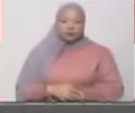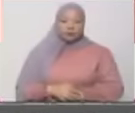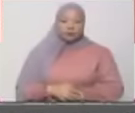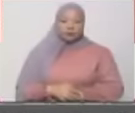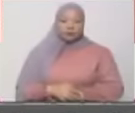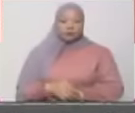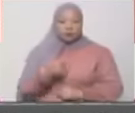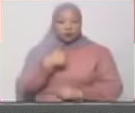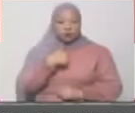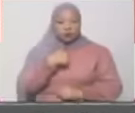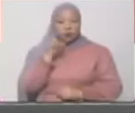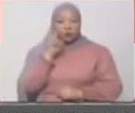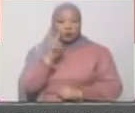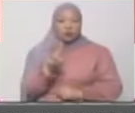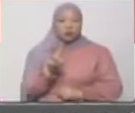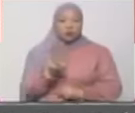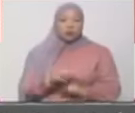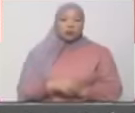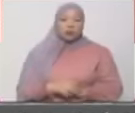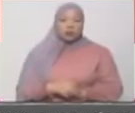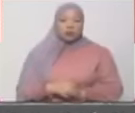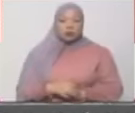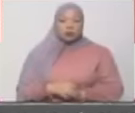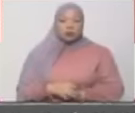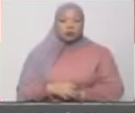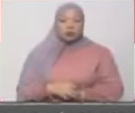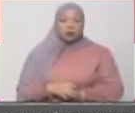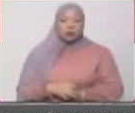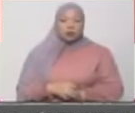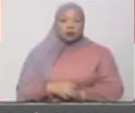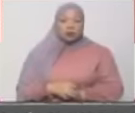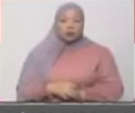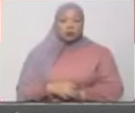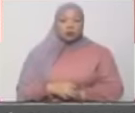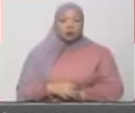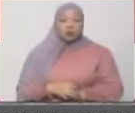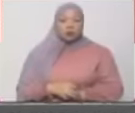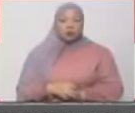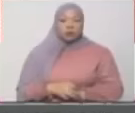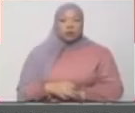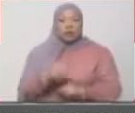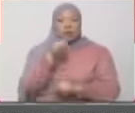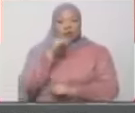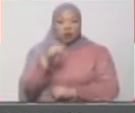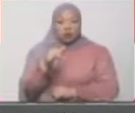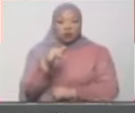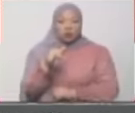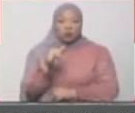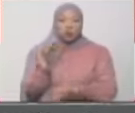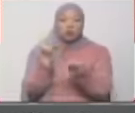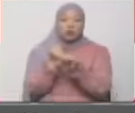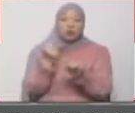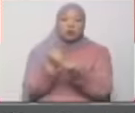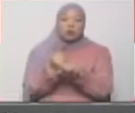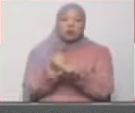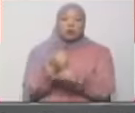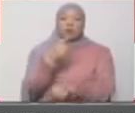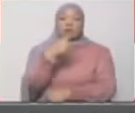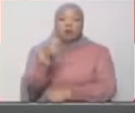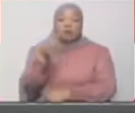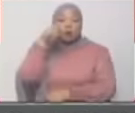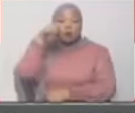Yo lo decía, ¿verdad? Y afortunadamente la denuncia que hice en más de 300